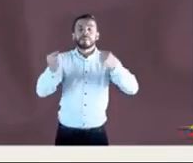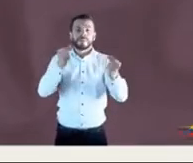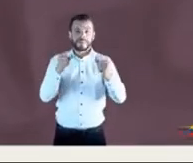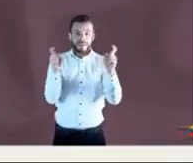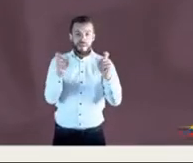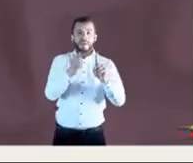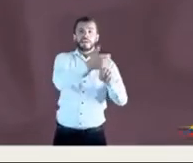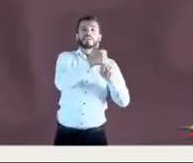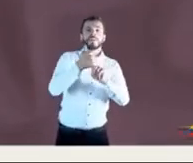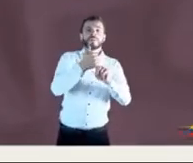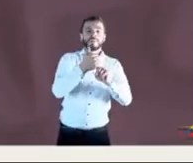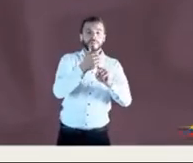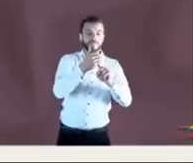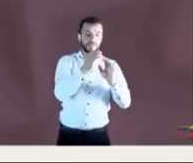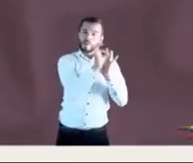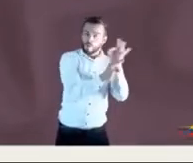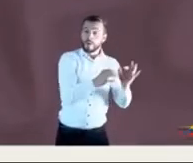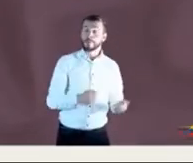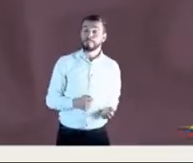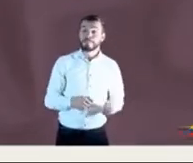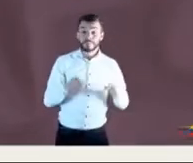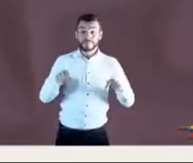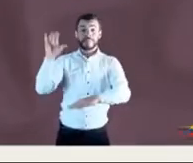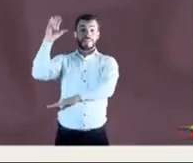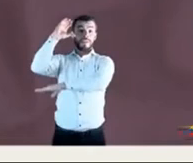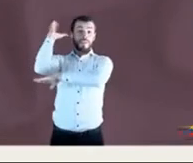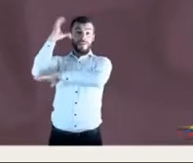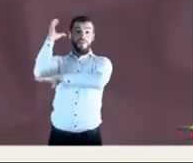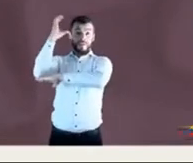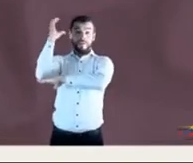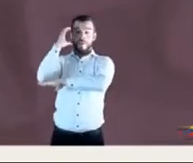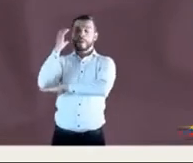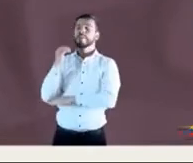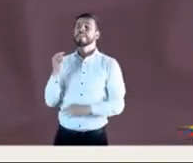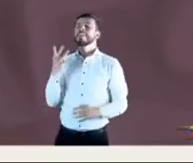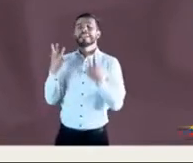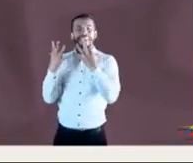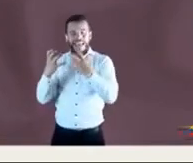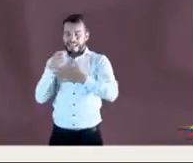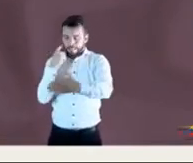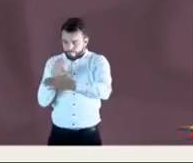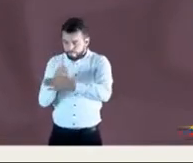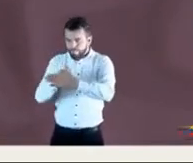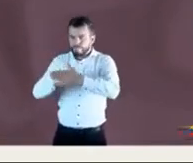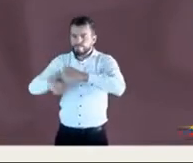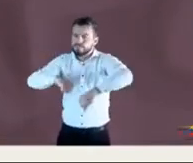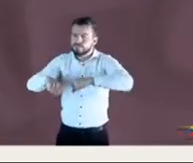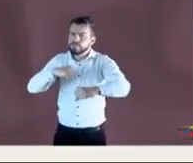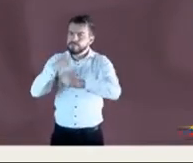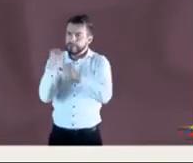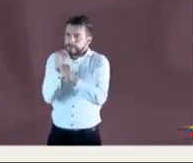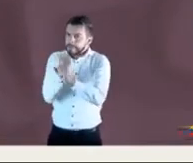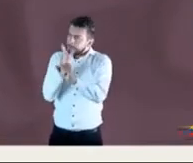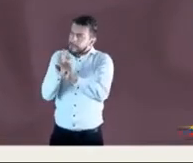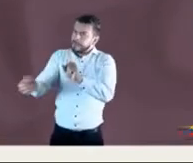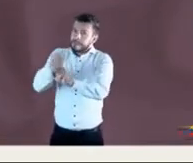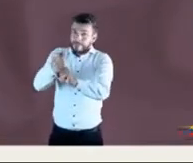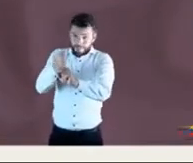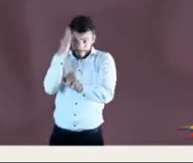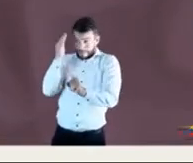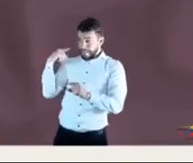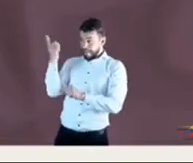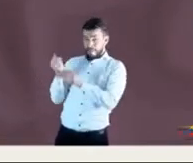seguridad. En Colombia, el Estado ha movilizado recursos y ha gestionado una respuesta rápida y estratégica a la